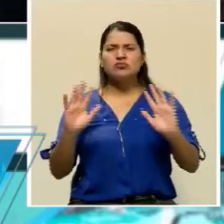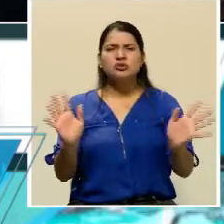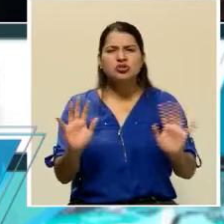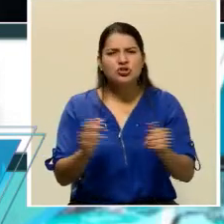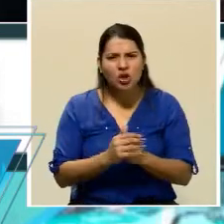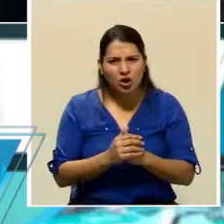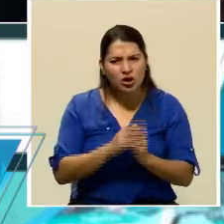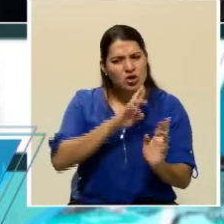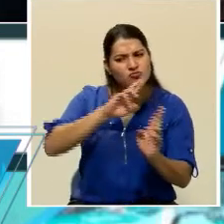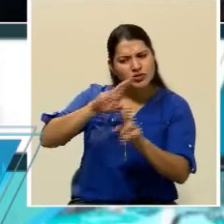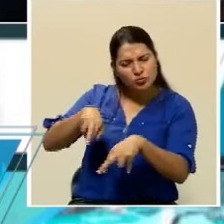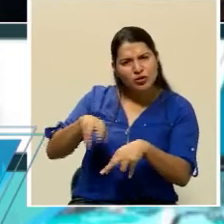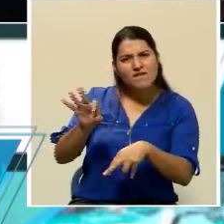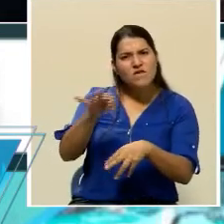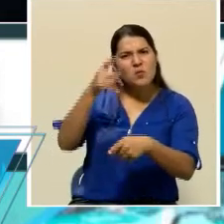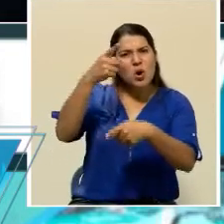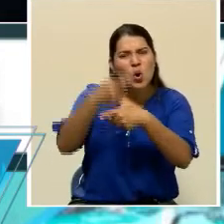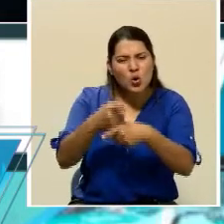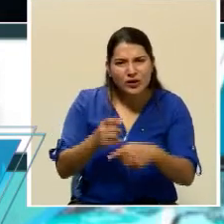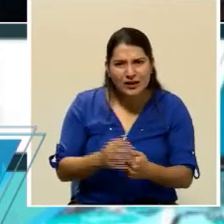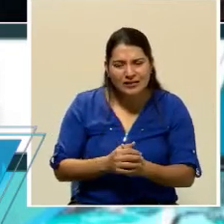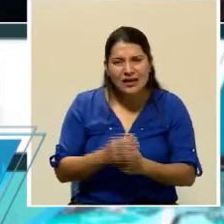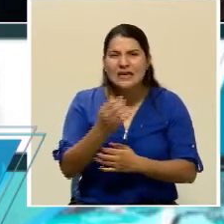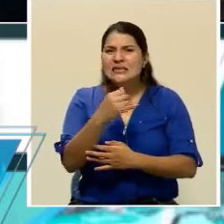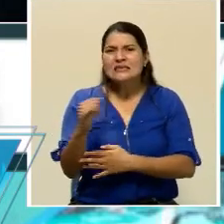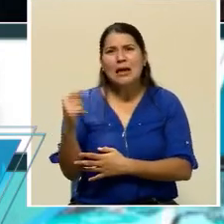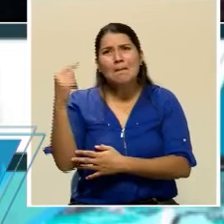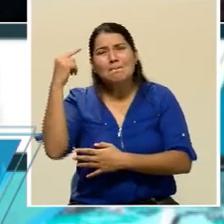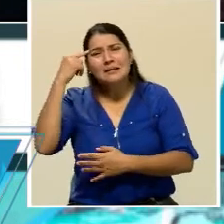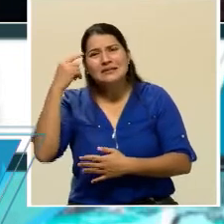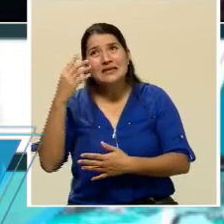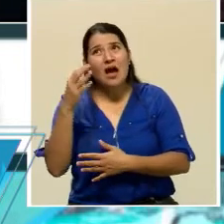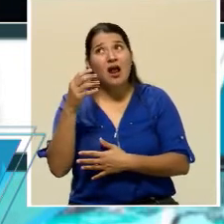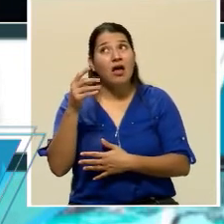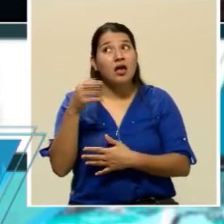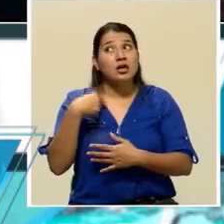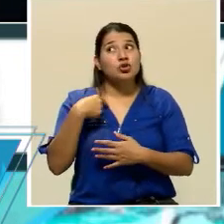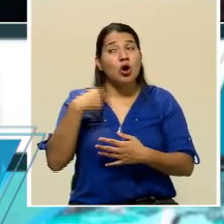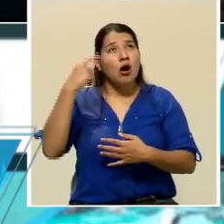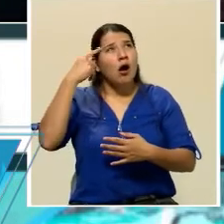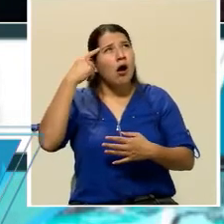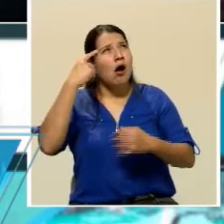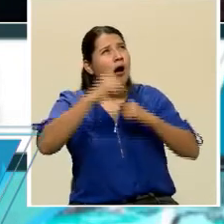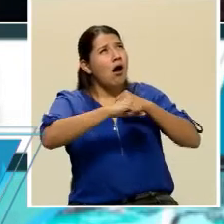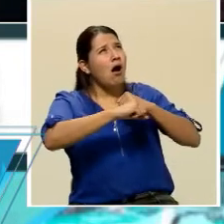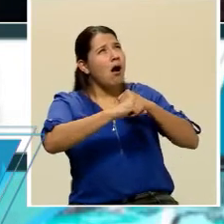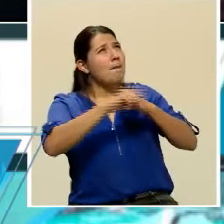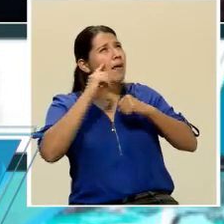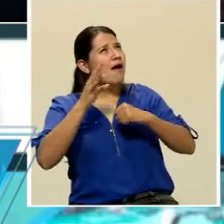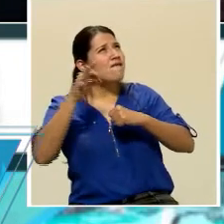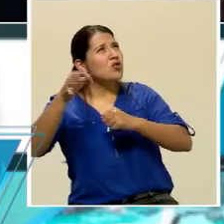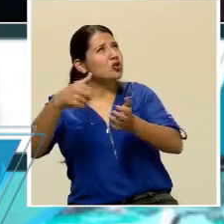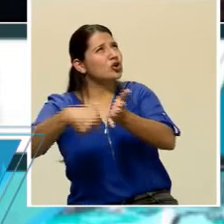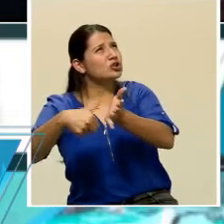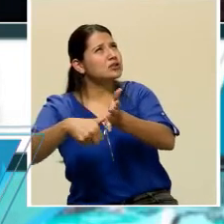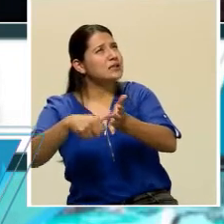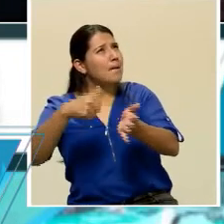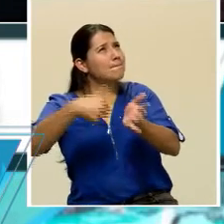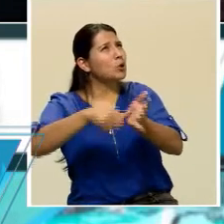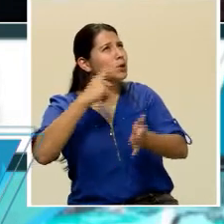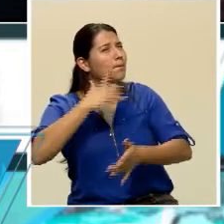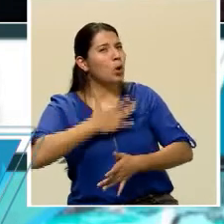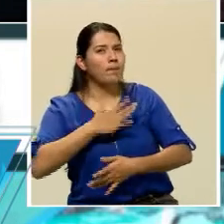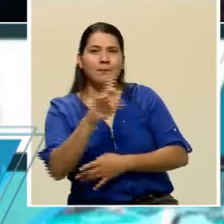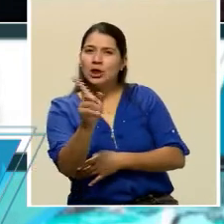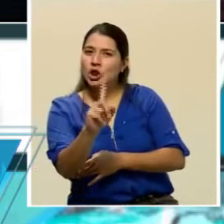respuestas razonables, sin estar pensando en las próximas elecciones, sino pensar en las próximas